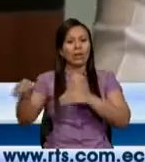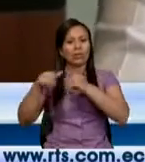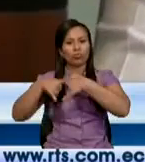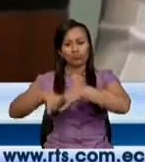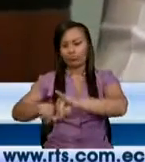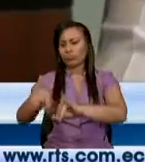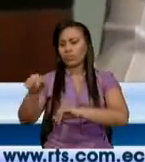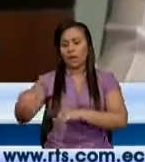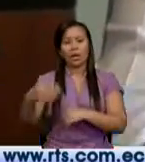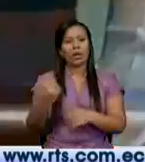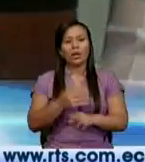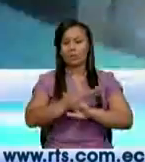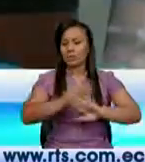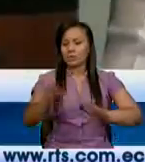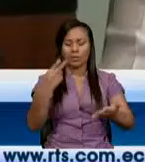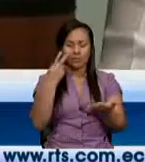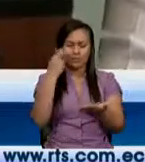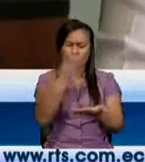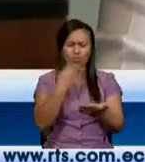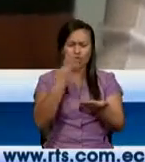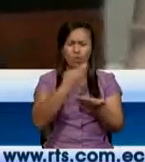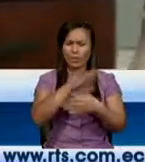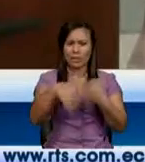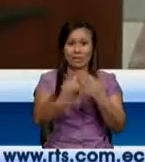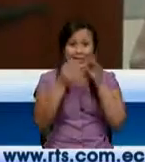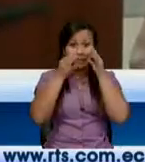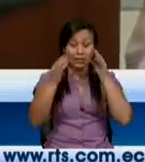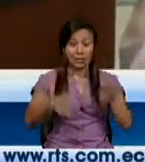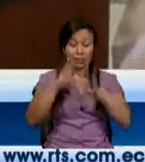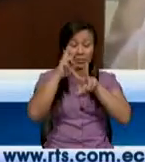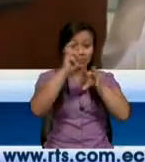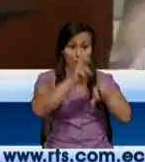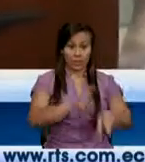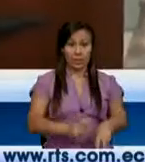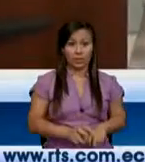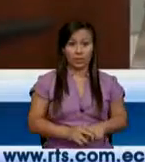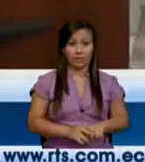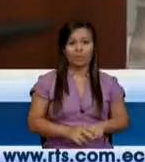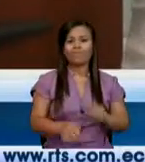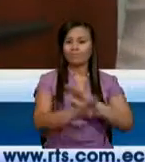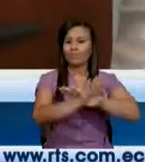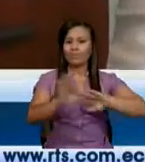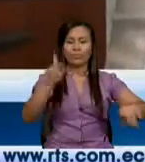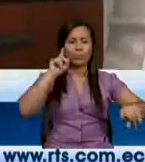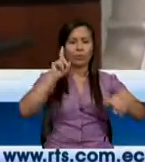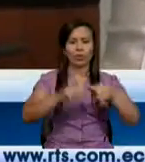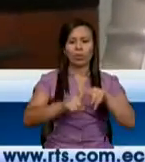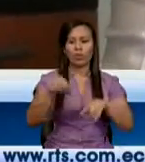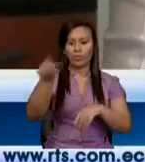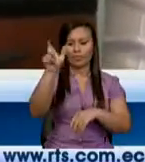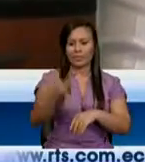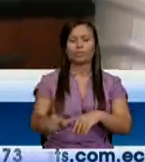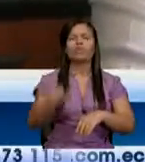las suficientes pruebas que se recopiló durante el trámite de la investigación y se determinó de que el